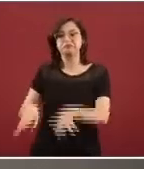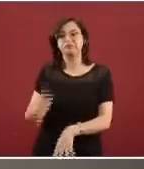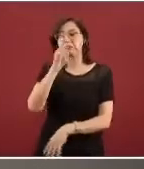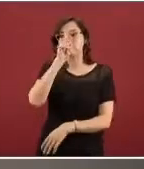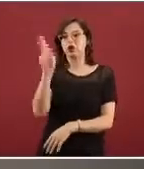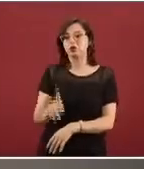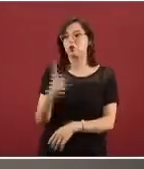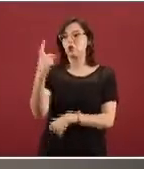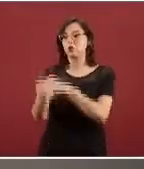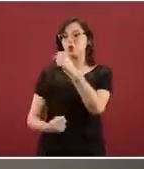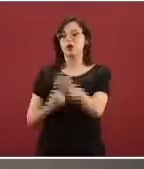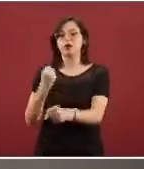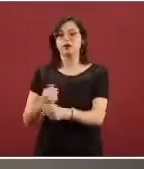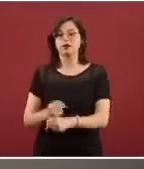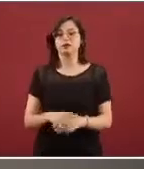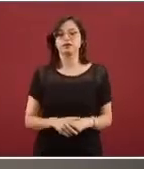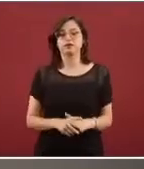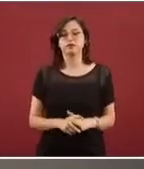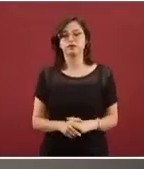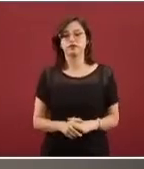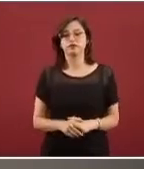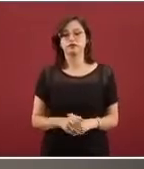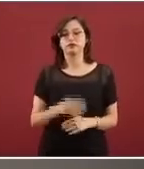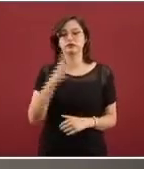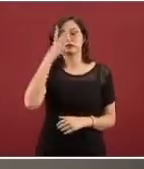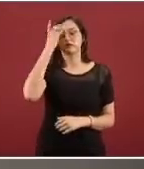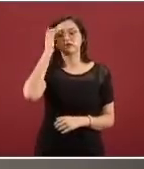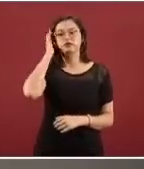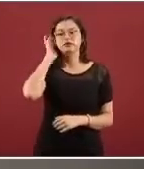Gracias. La compañera de aquí, ya no hay